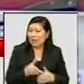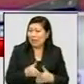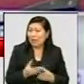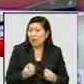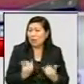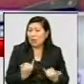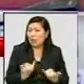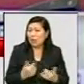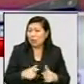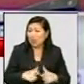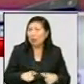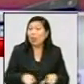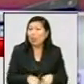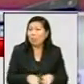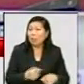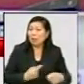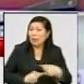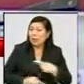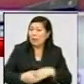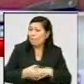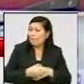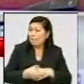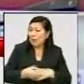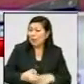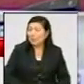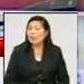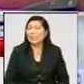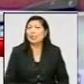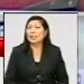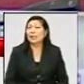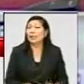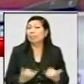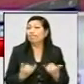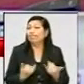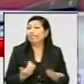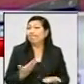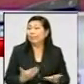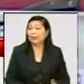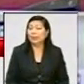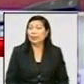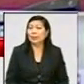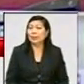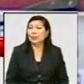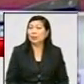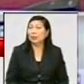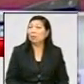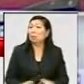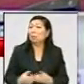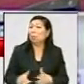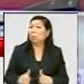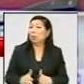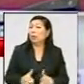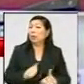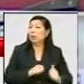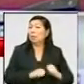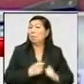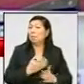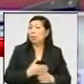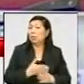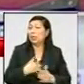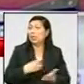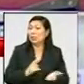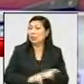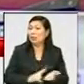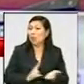digo, hoy en la sala, también han venido de provincias, ¿no? Esto es una situación de abandono que padecemos por parte del